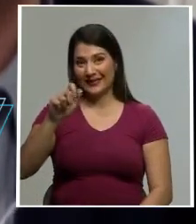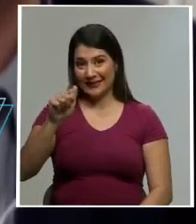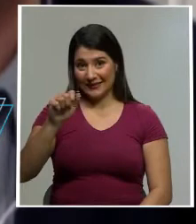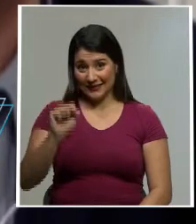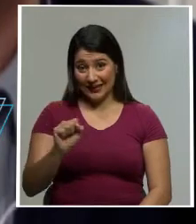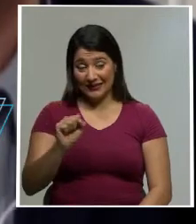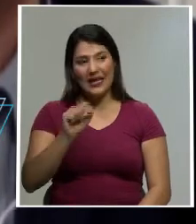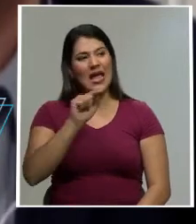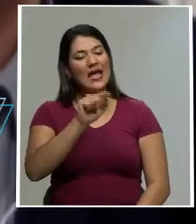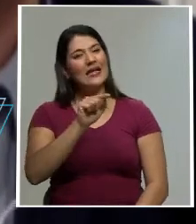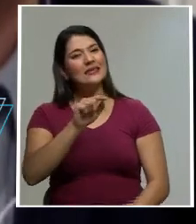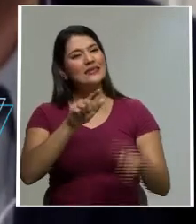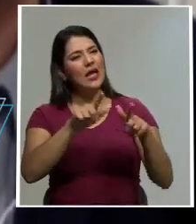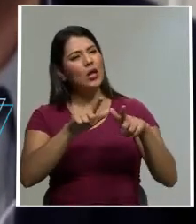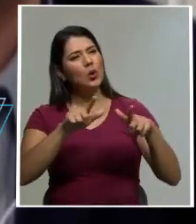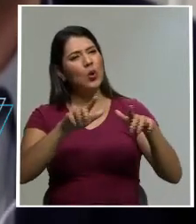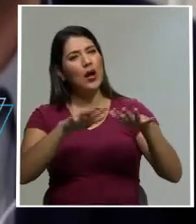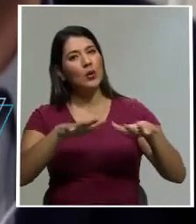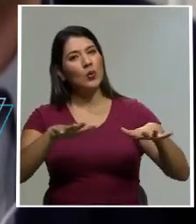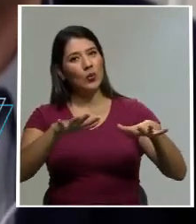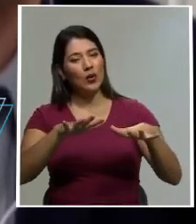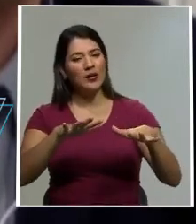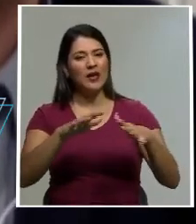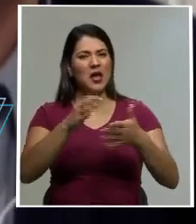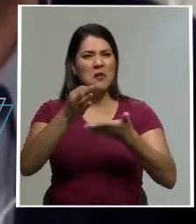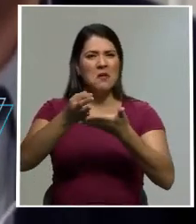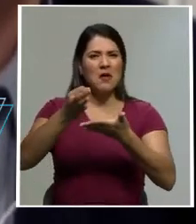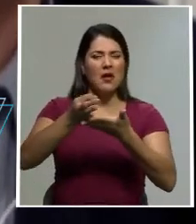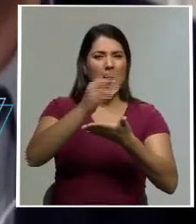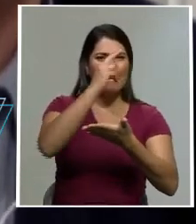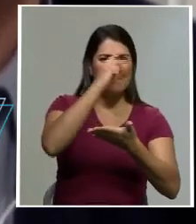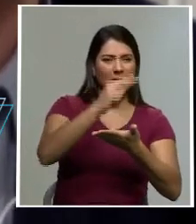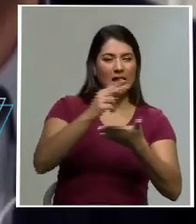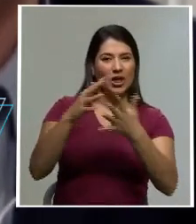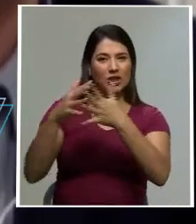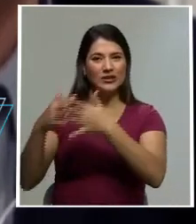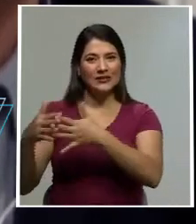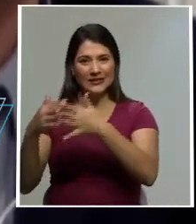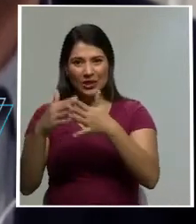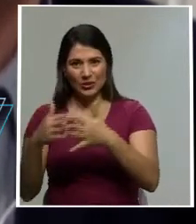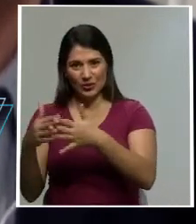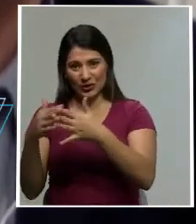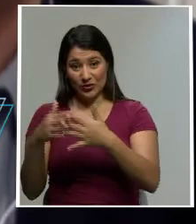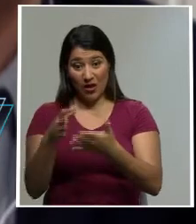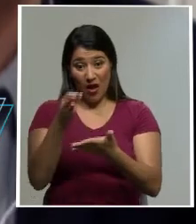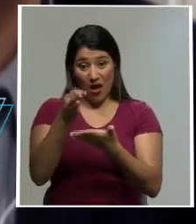esa zona chicana entre estadounidense y mexicana.